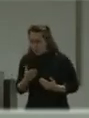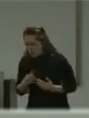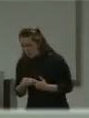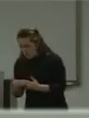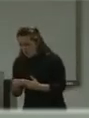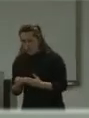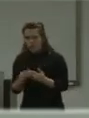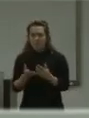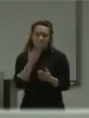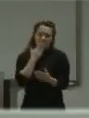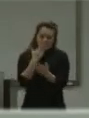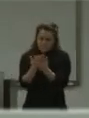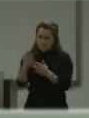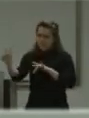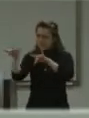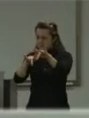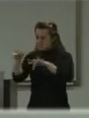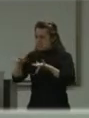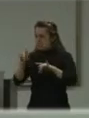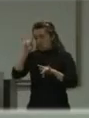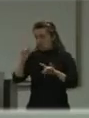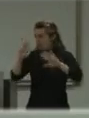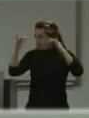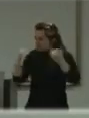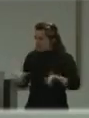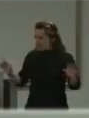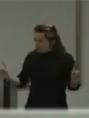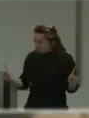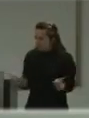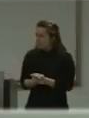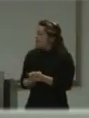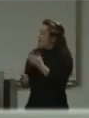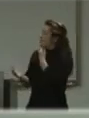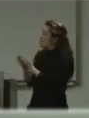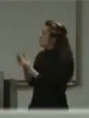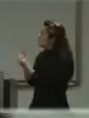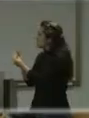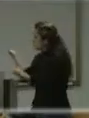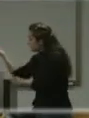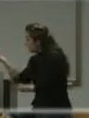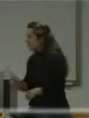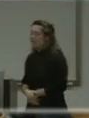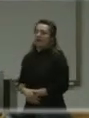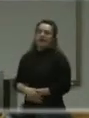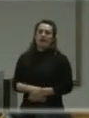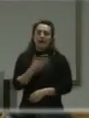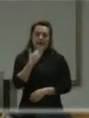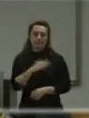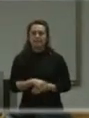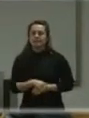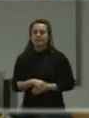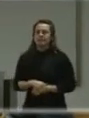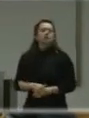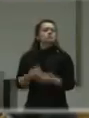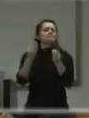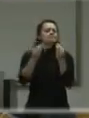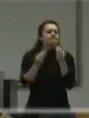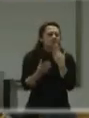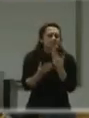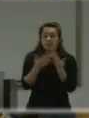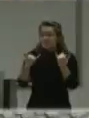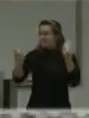Muchas gracias por venir creo que con esto cerramos y Andrea Muchas gracias también a ti muchas gracias